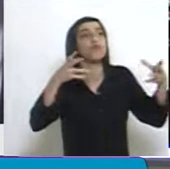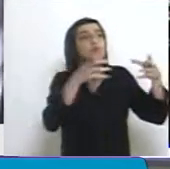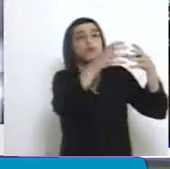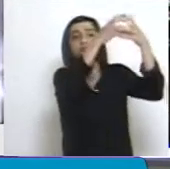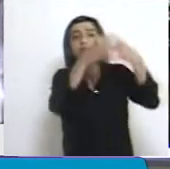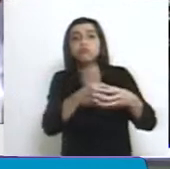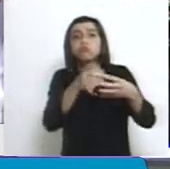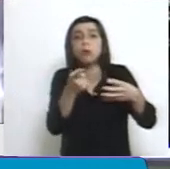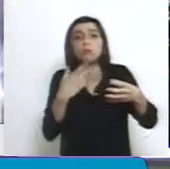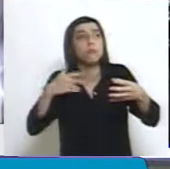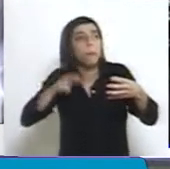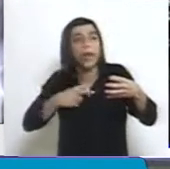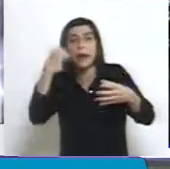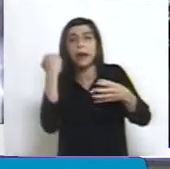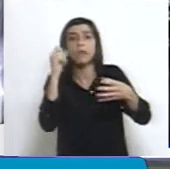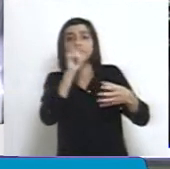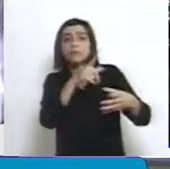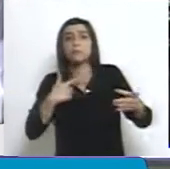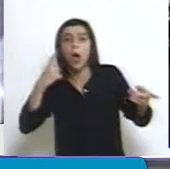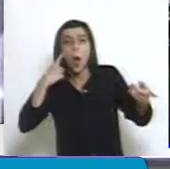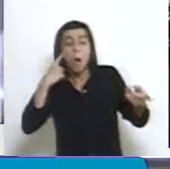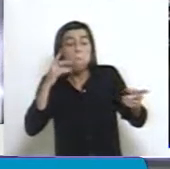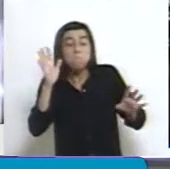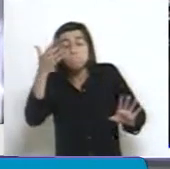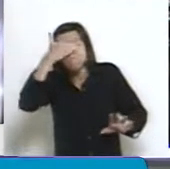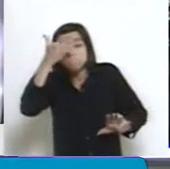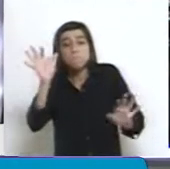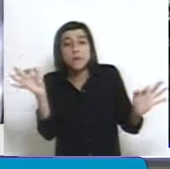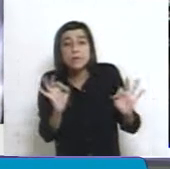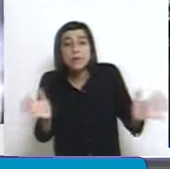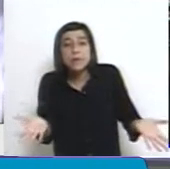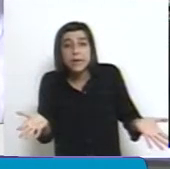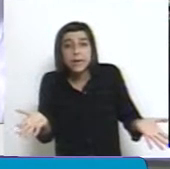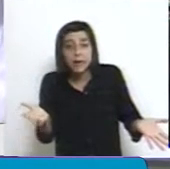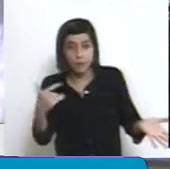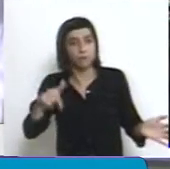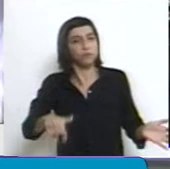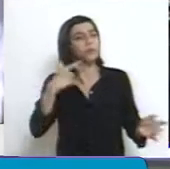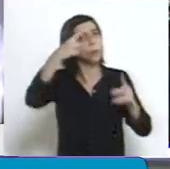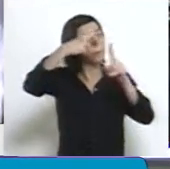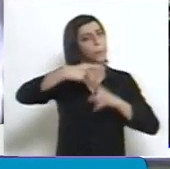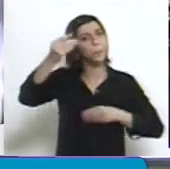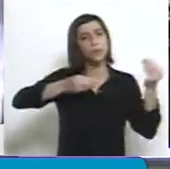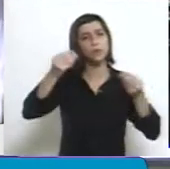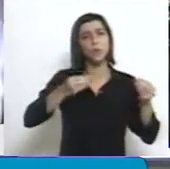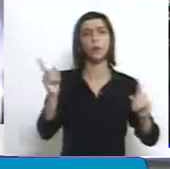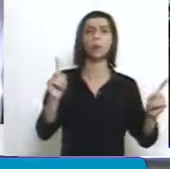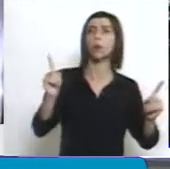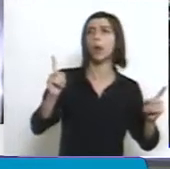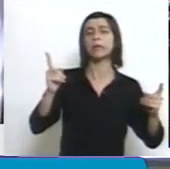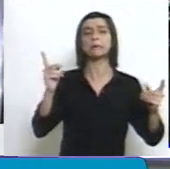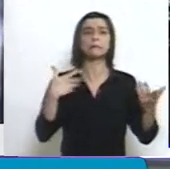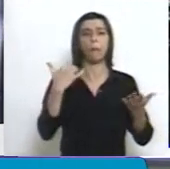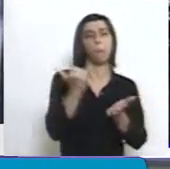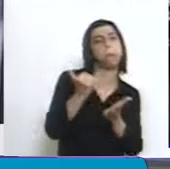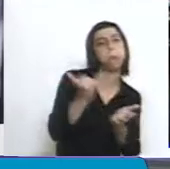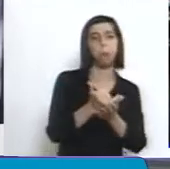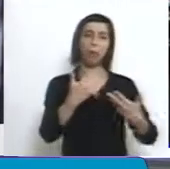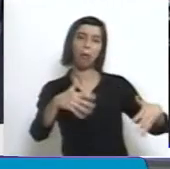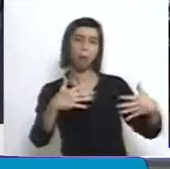Mire, Presidenta, el presupuesto no es una cuestión menor, es un instrumento